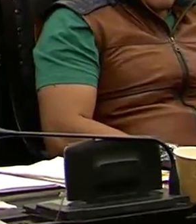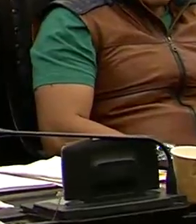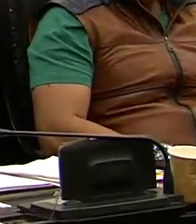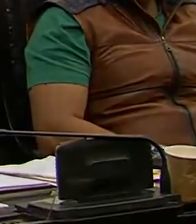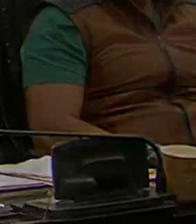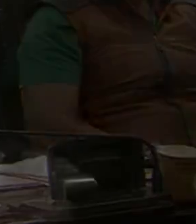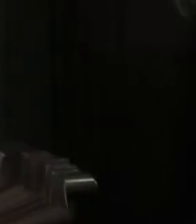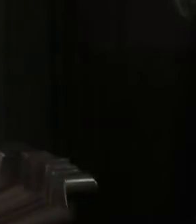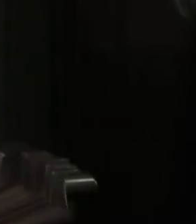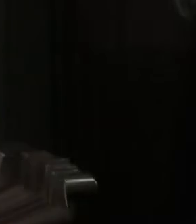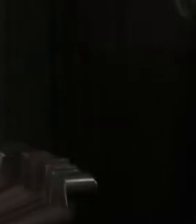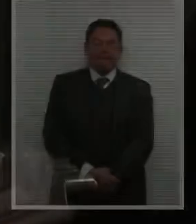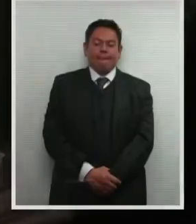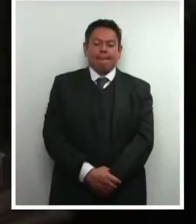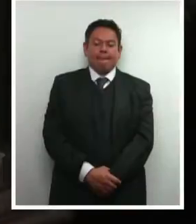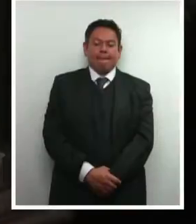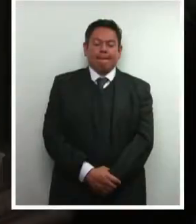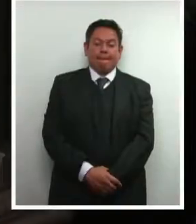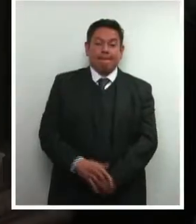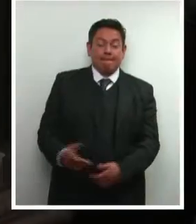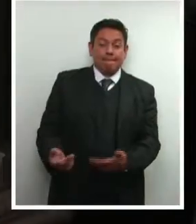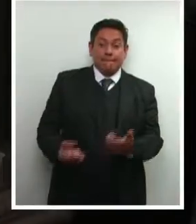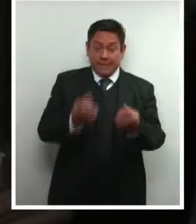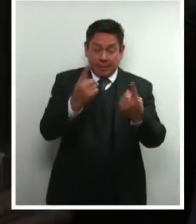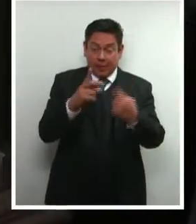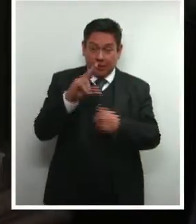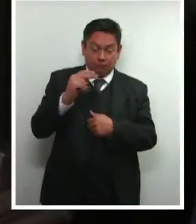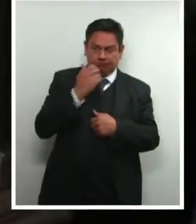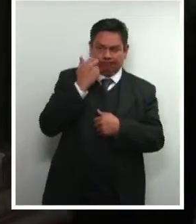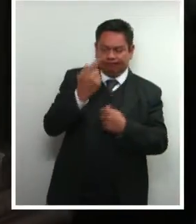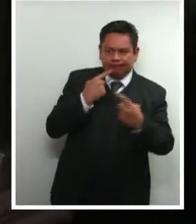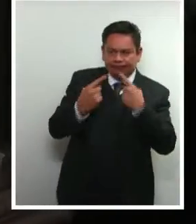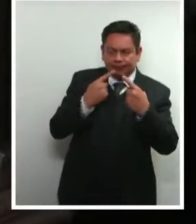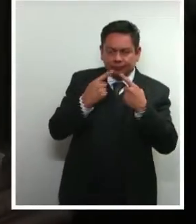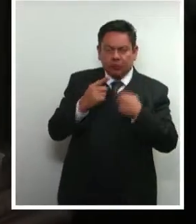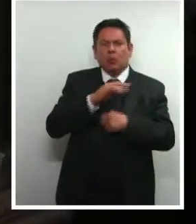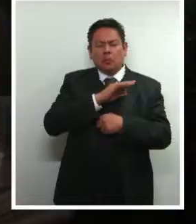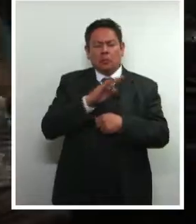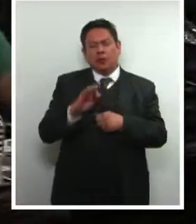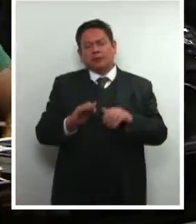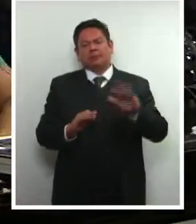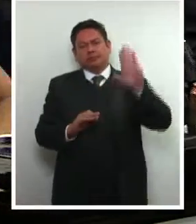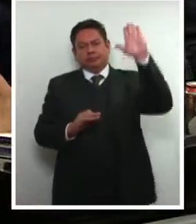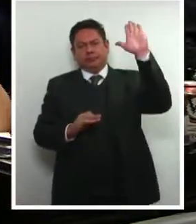Muchas gracias. Las y los constituyentes que estén por la negativa, sírvanse manifestarlo.